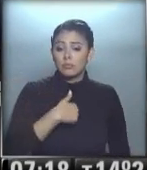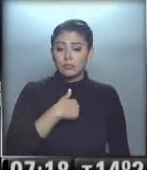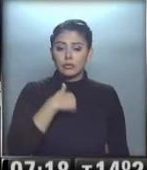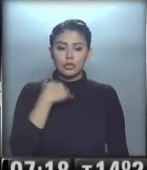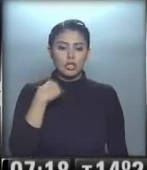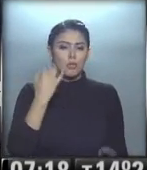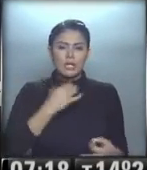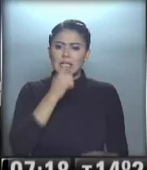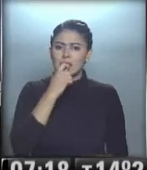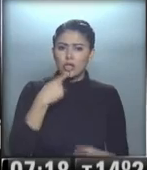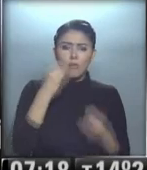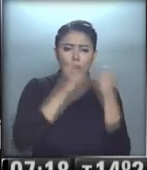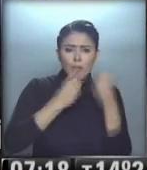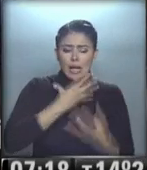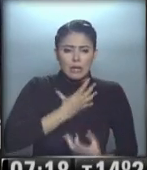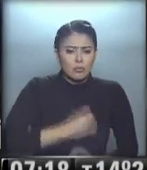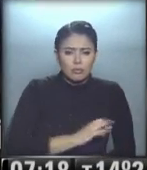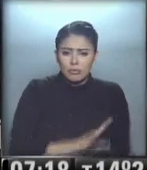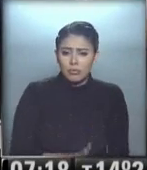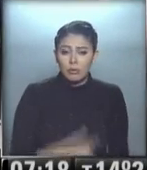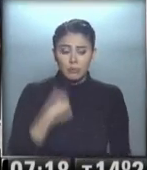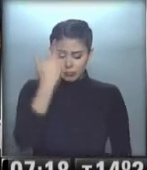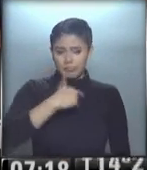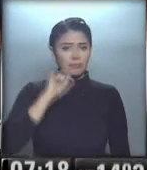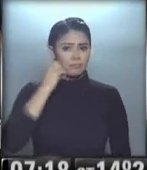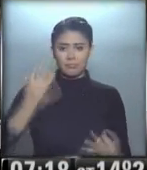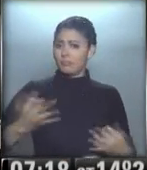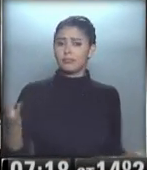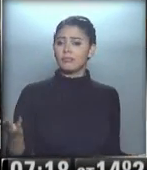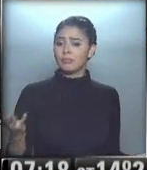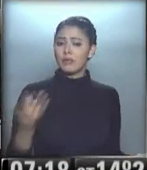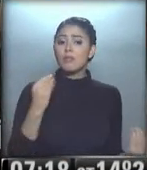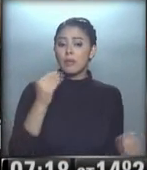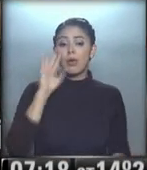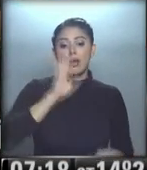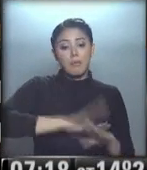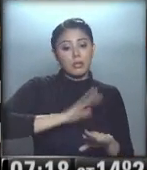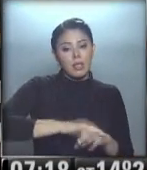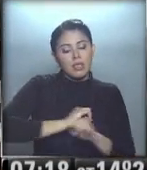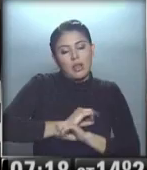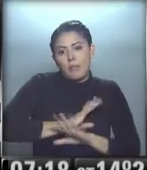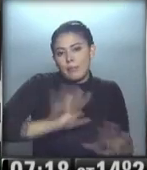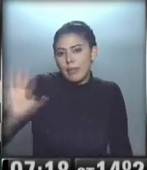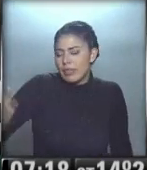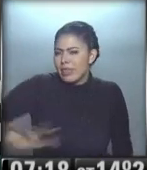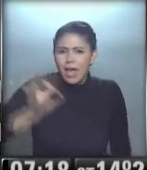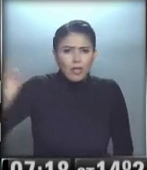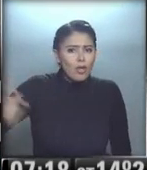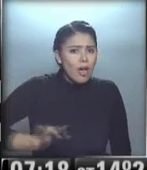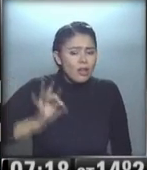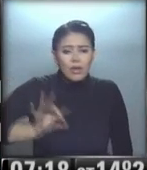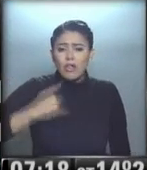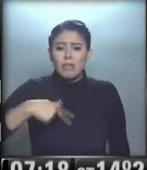deprimidísima. Y entonces está espléndida, porque también me liberé de una enorme responsabilidad de años de tener conducido